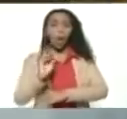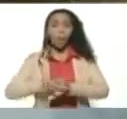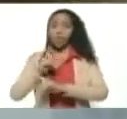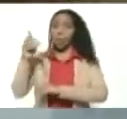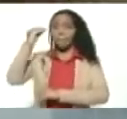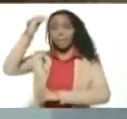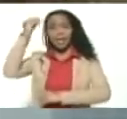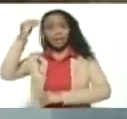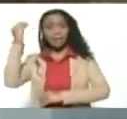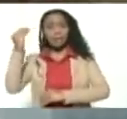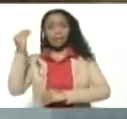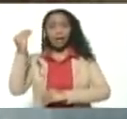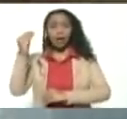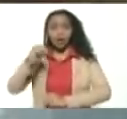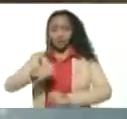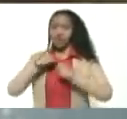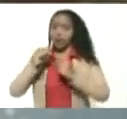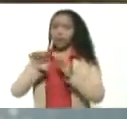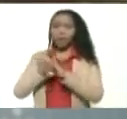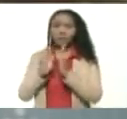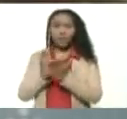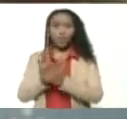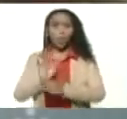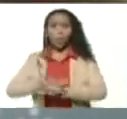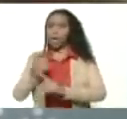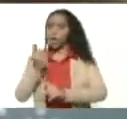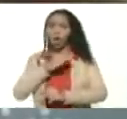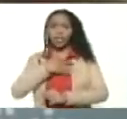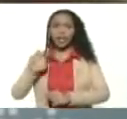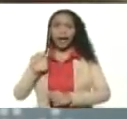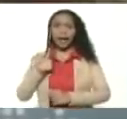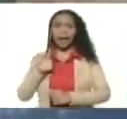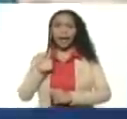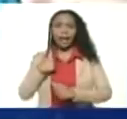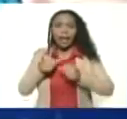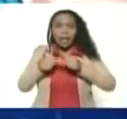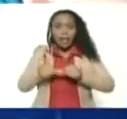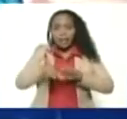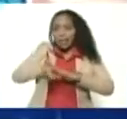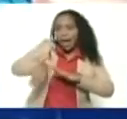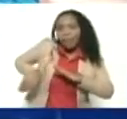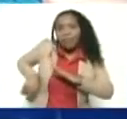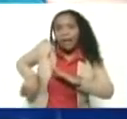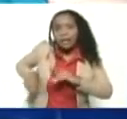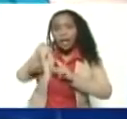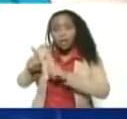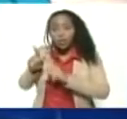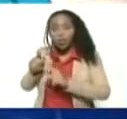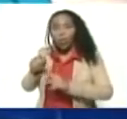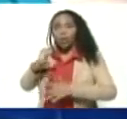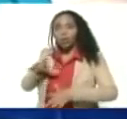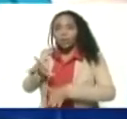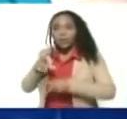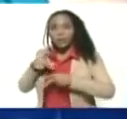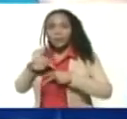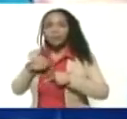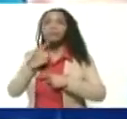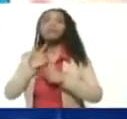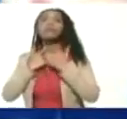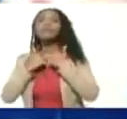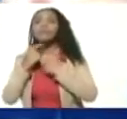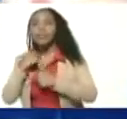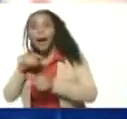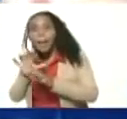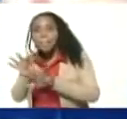potencia imperial del mundo, porque no se quieren quedar atrás en sus ambiciones imperiales,